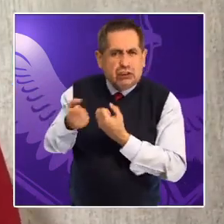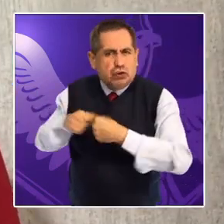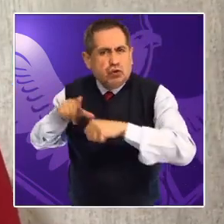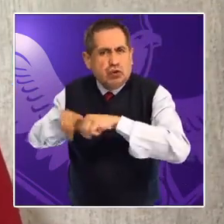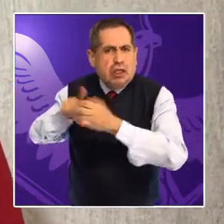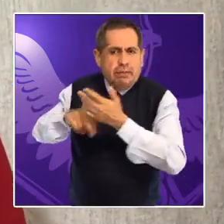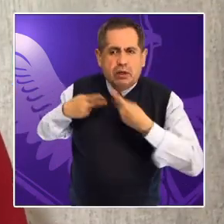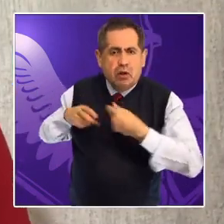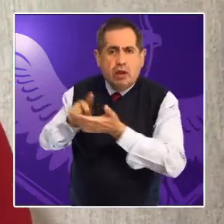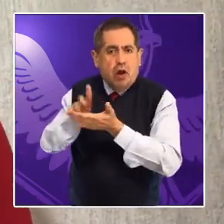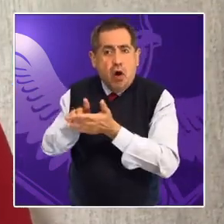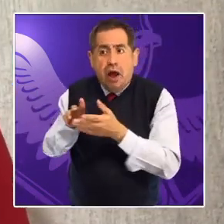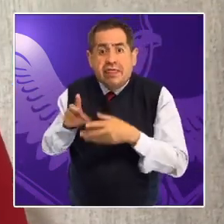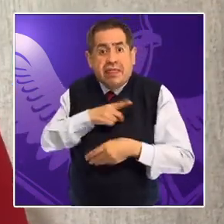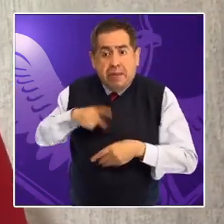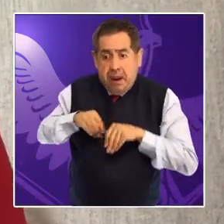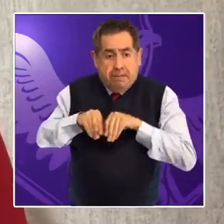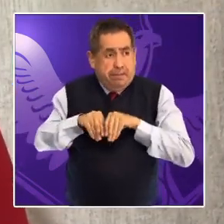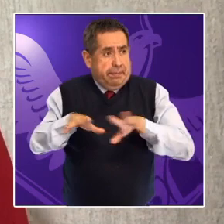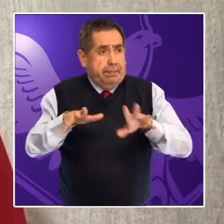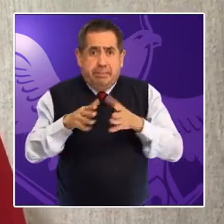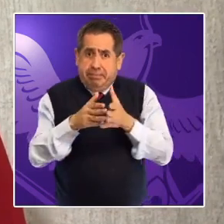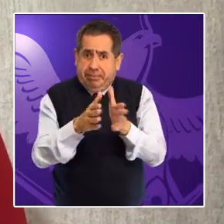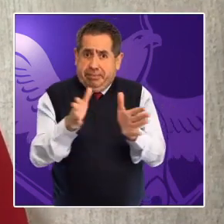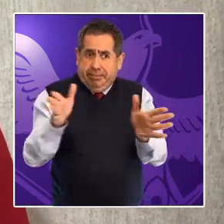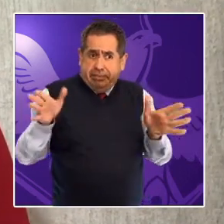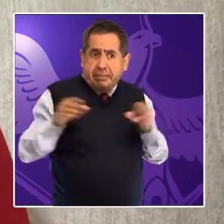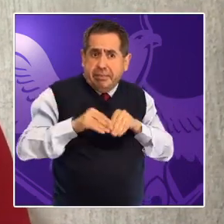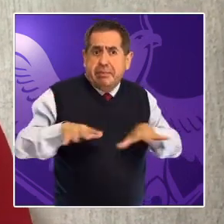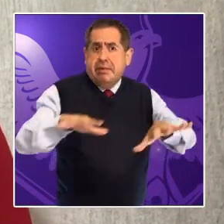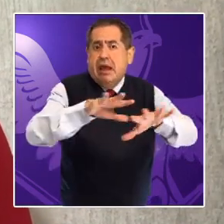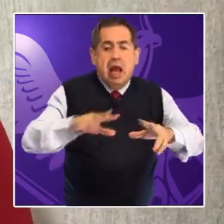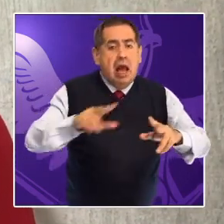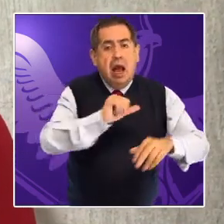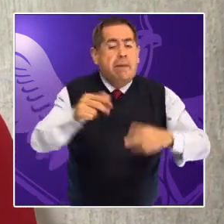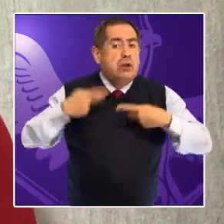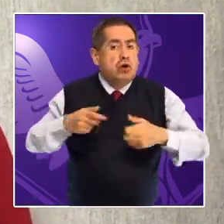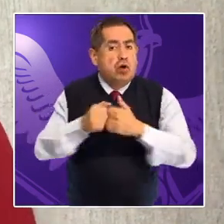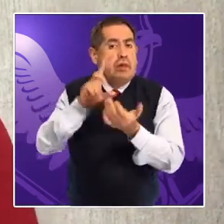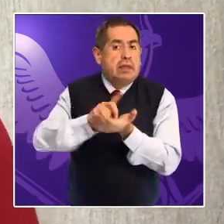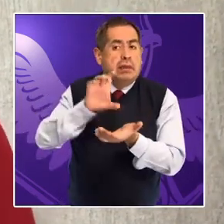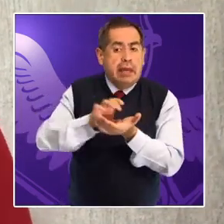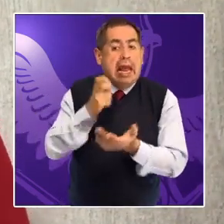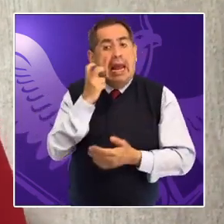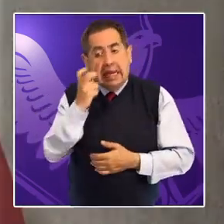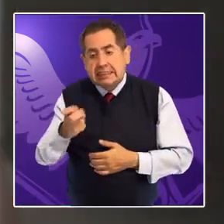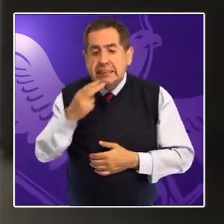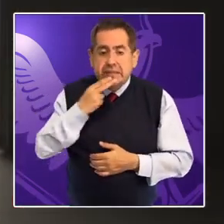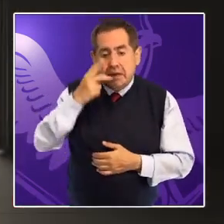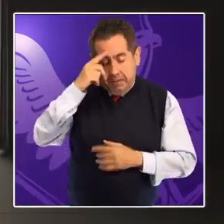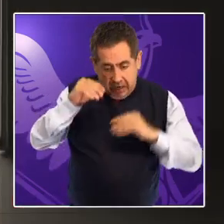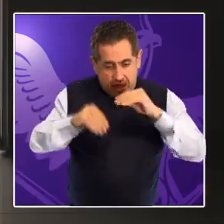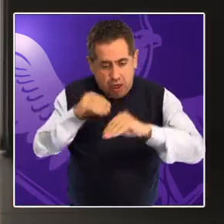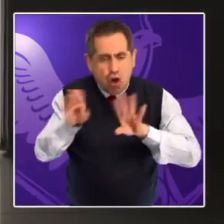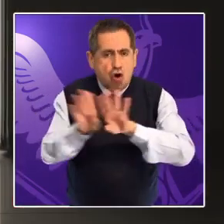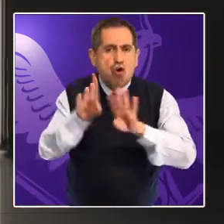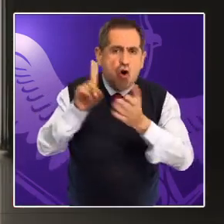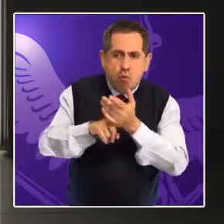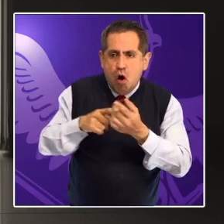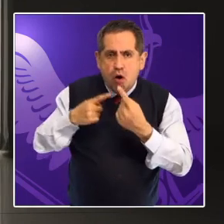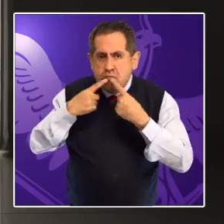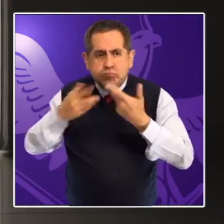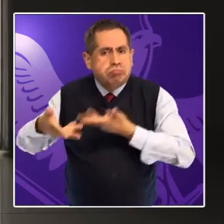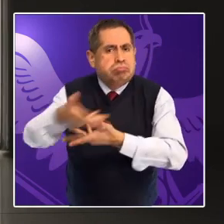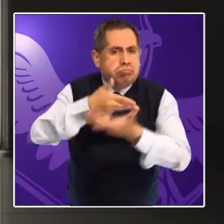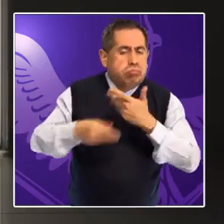con discapacidad, de la Convención sobre los Derechos de Personas con Discapacidad, de qué manera está llamado a cambiar absolutamente todo el entorno. Y no solo